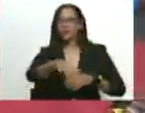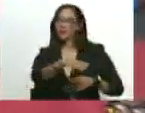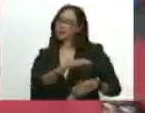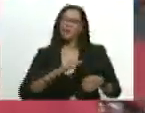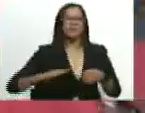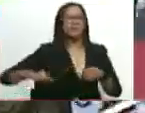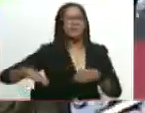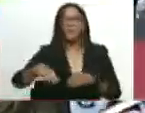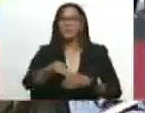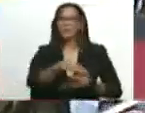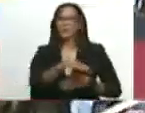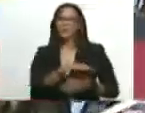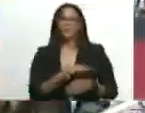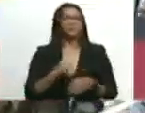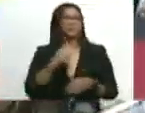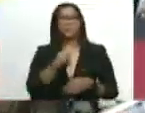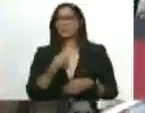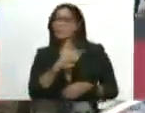el